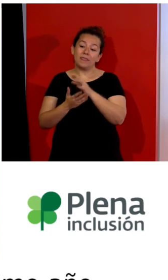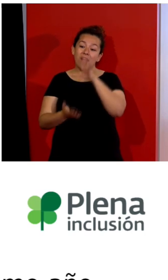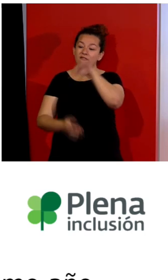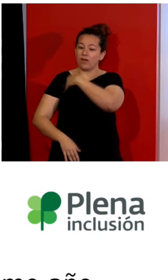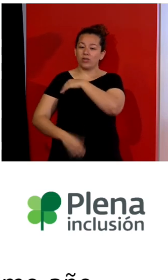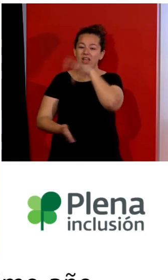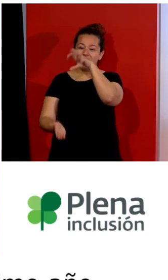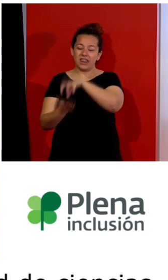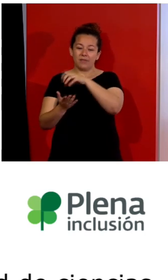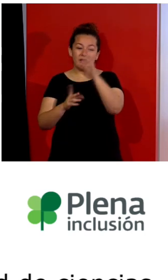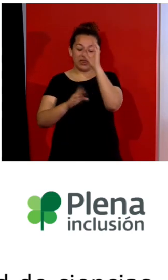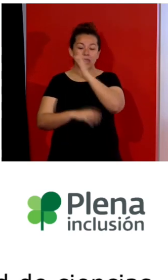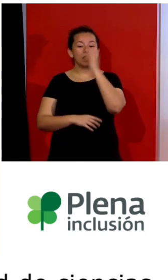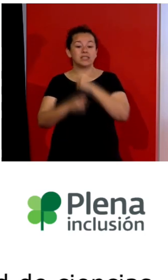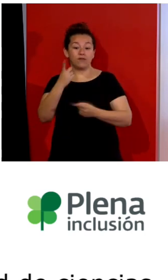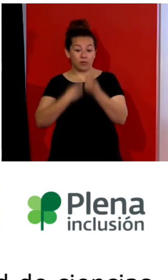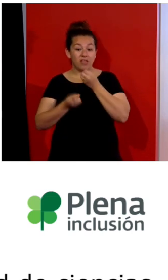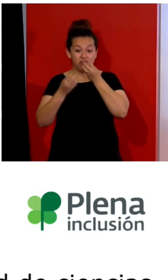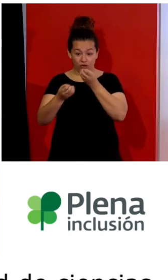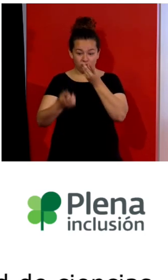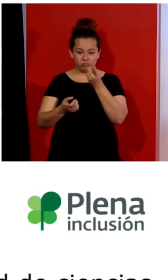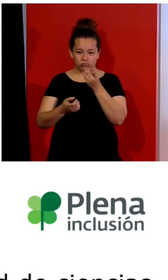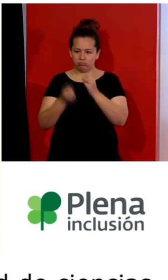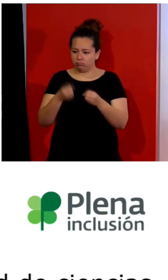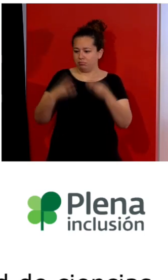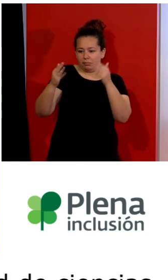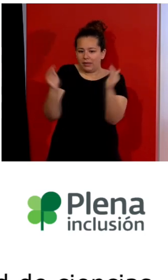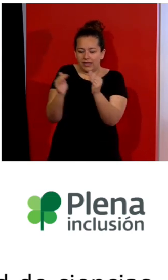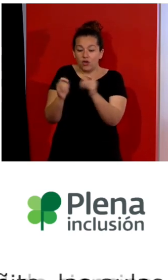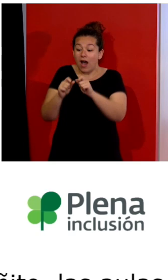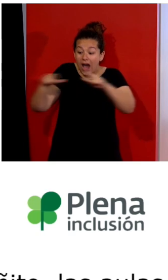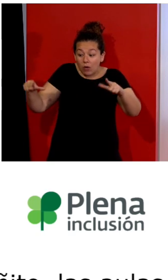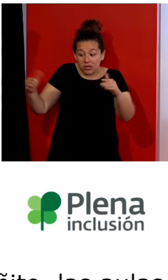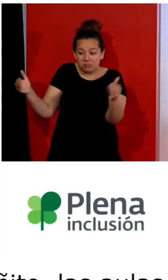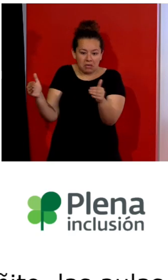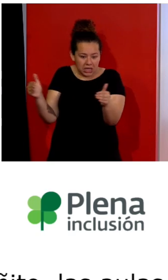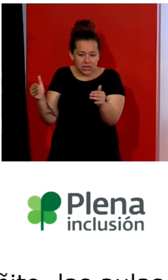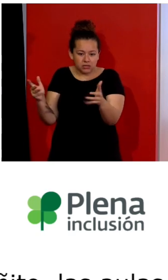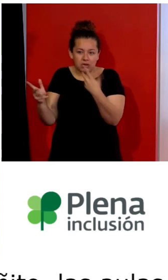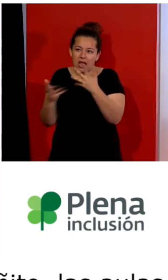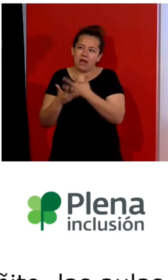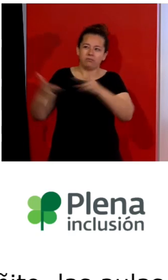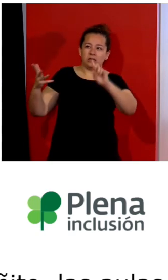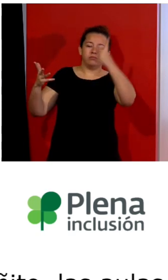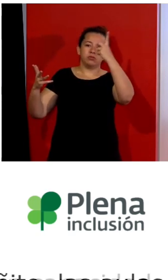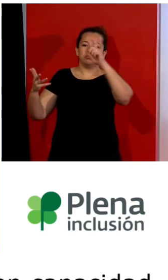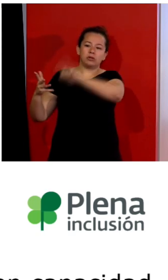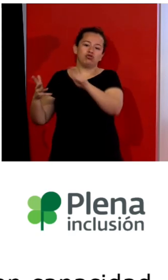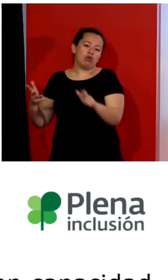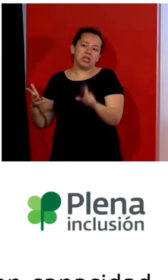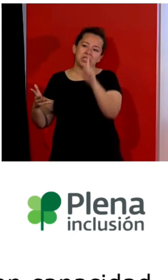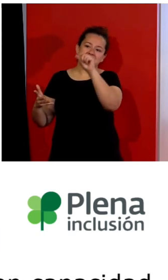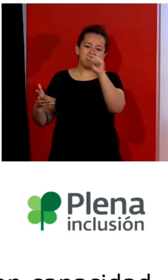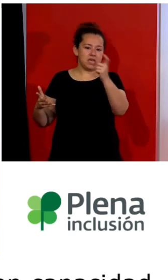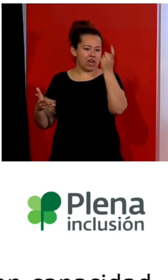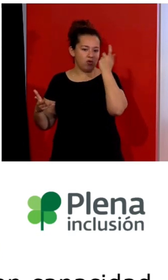Es un edificio pequeñito, las aulas son pequeñas. Las más grandes tienen capacidad para 100